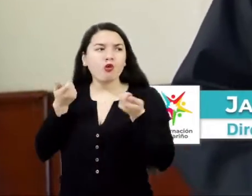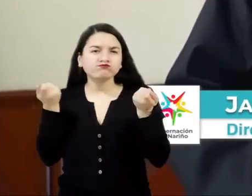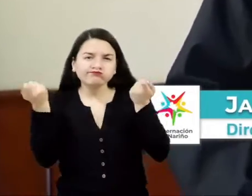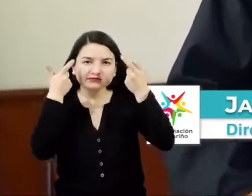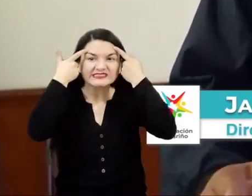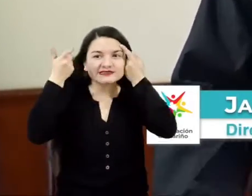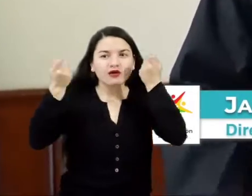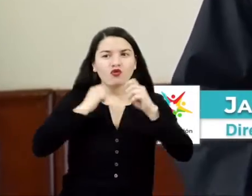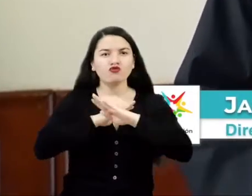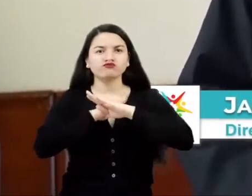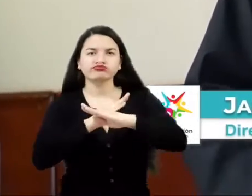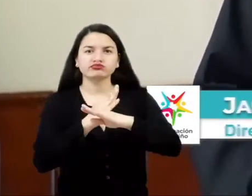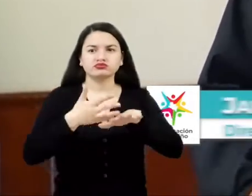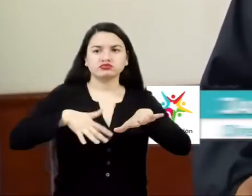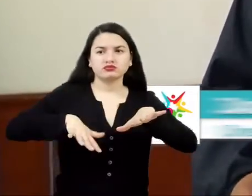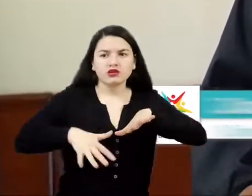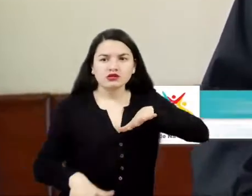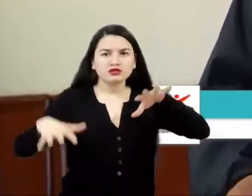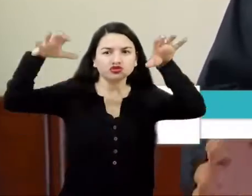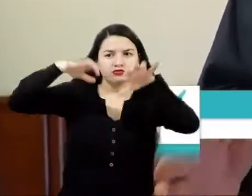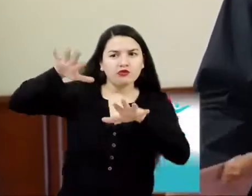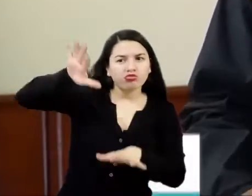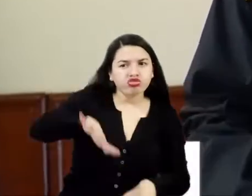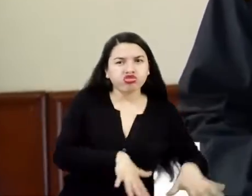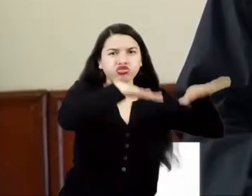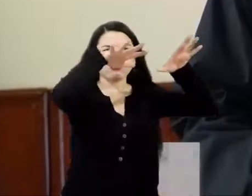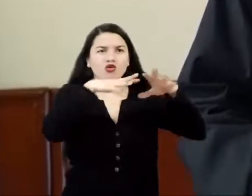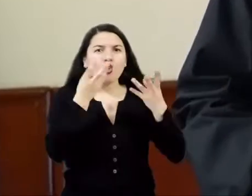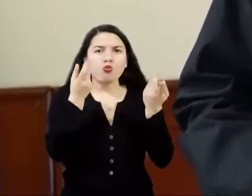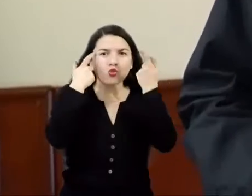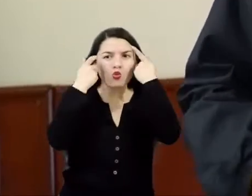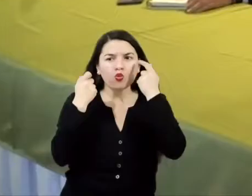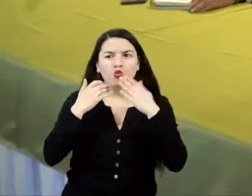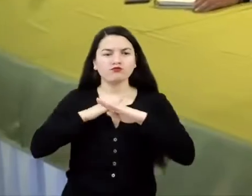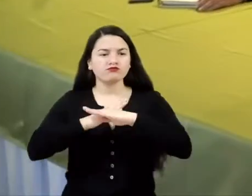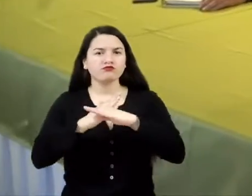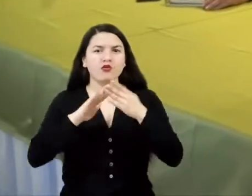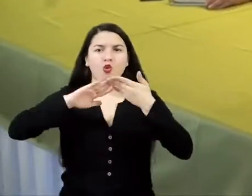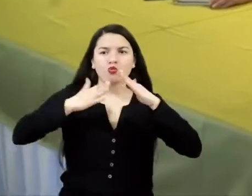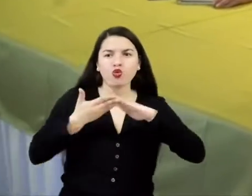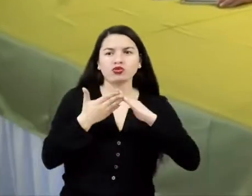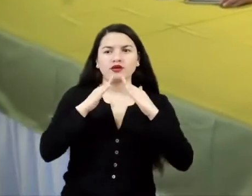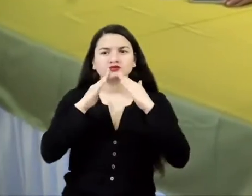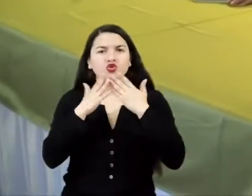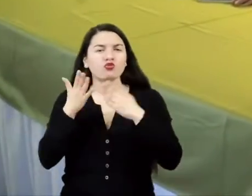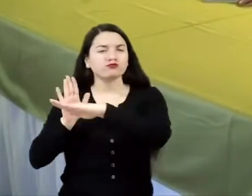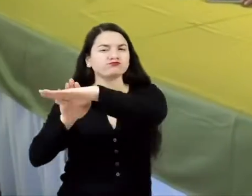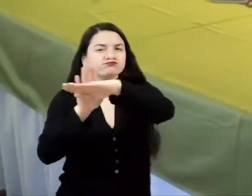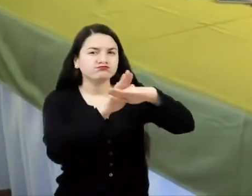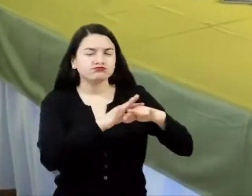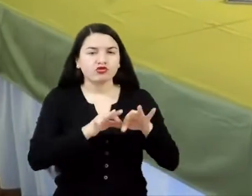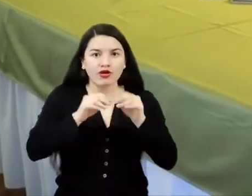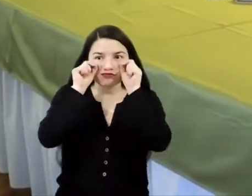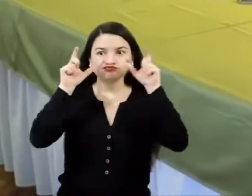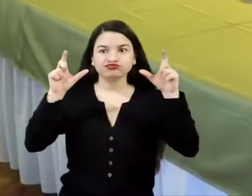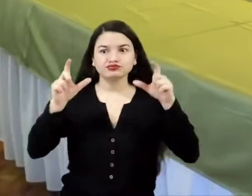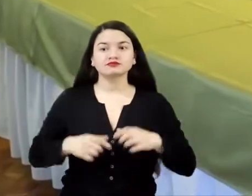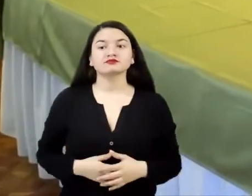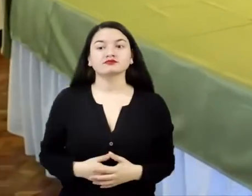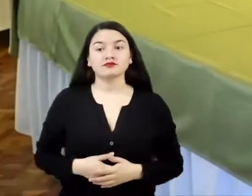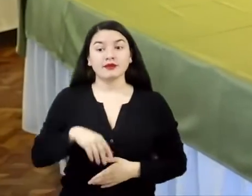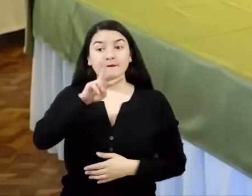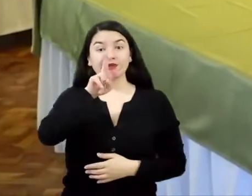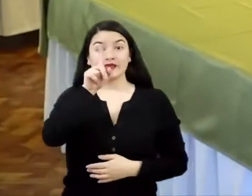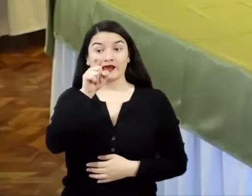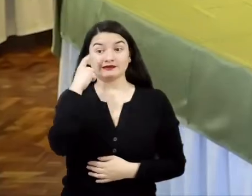gobernador. Un taller de asistencia técnica de preparación para la segunda temporada de lluvias que ya se nos viene en el